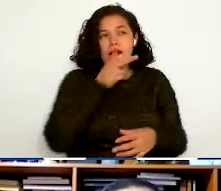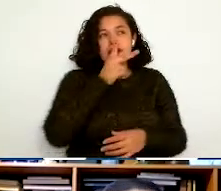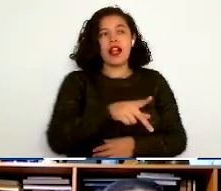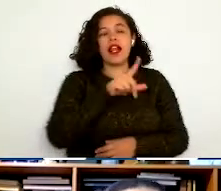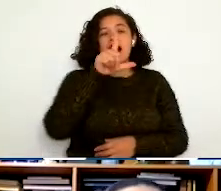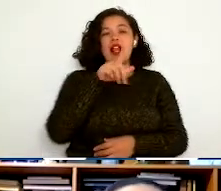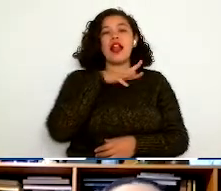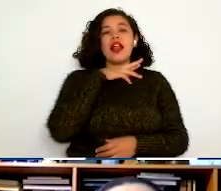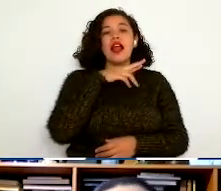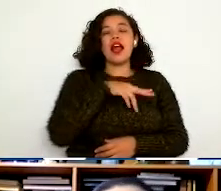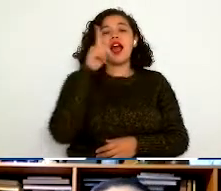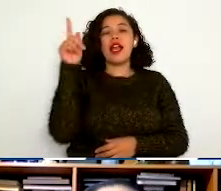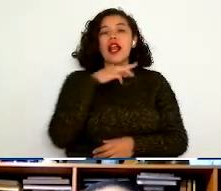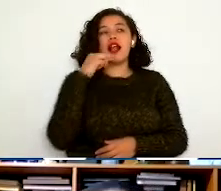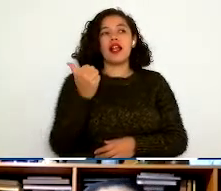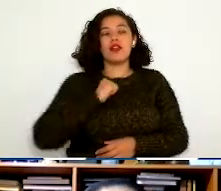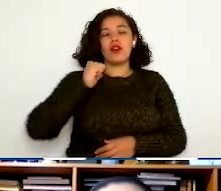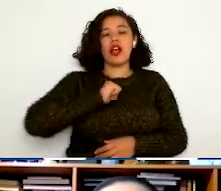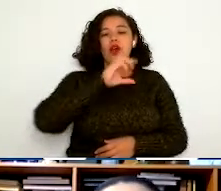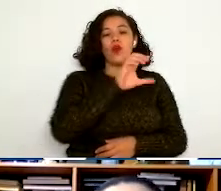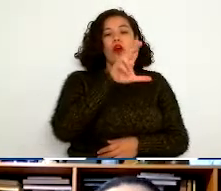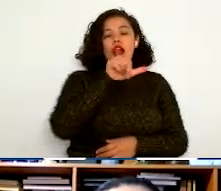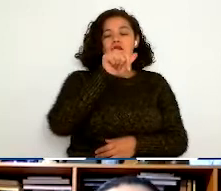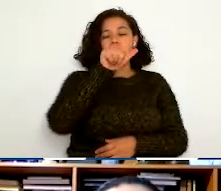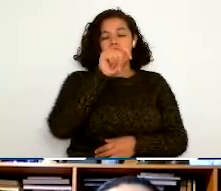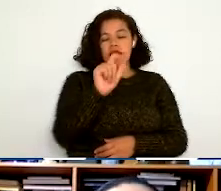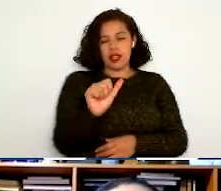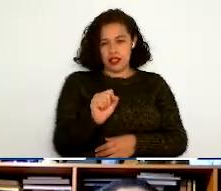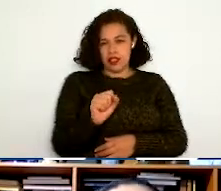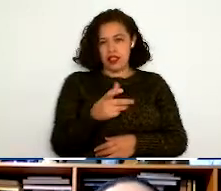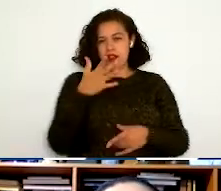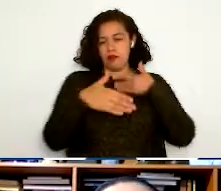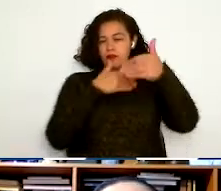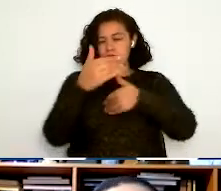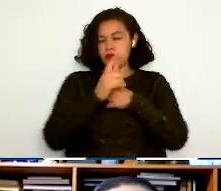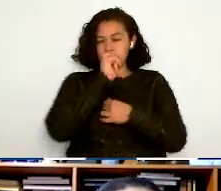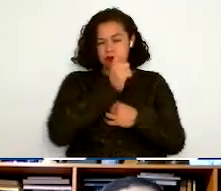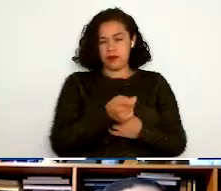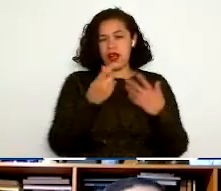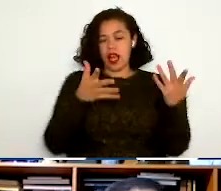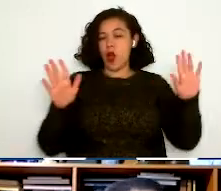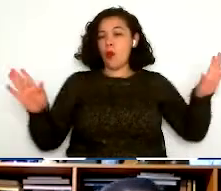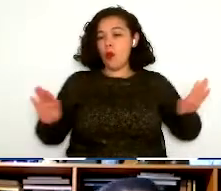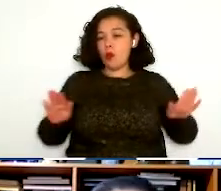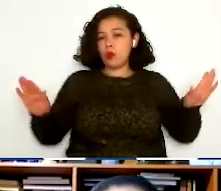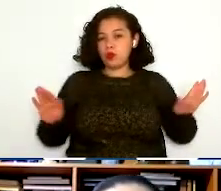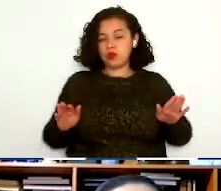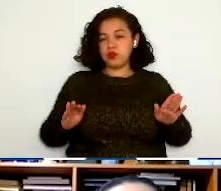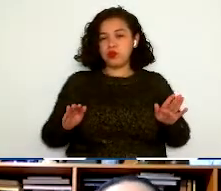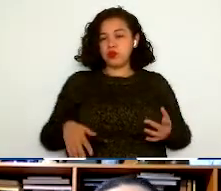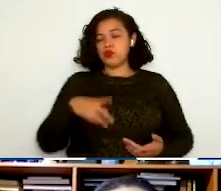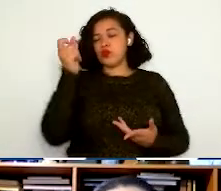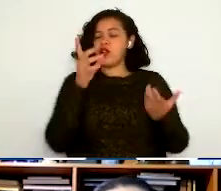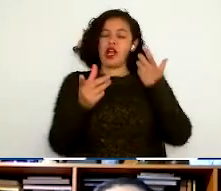latino qualitas, ¿no?, en donde más adelante vamos a ir viendo qué significa, pero hace alusión a cualidades de algún objeto, de